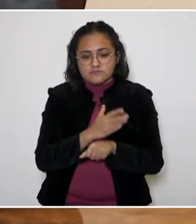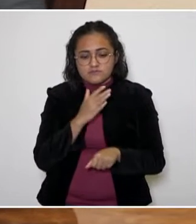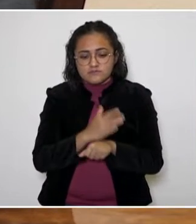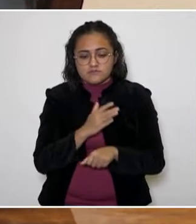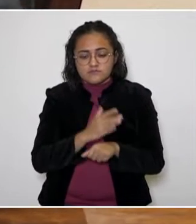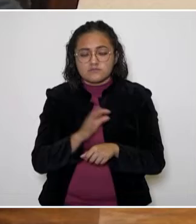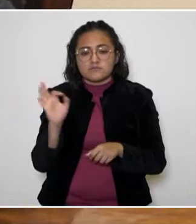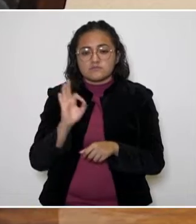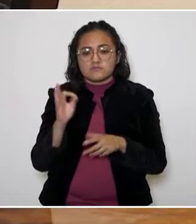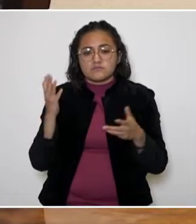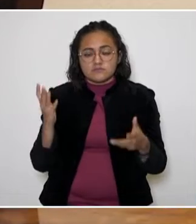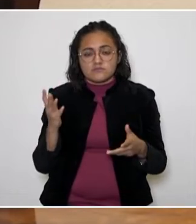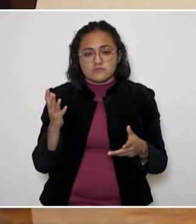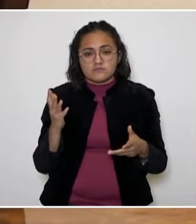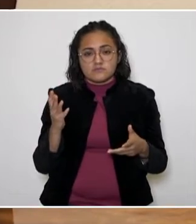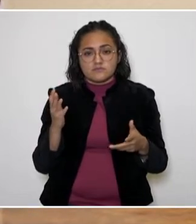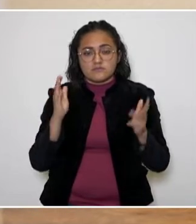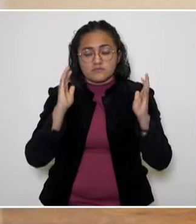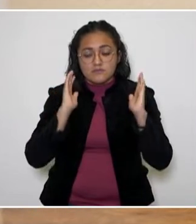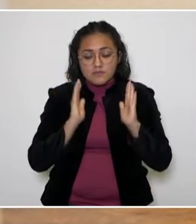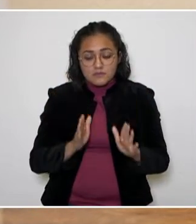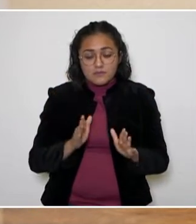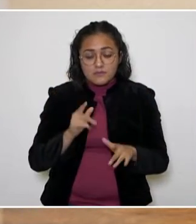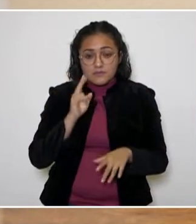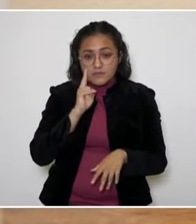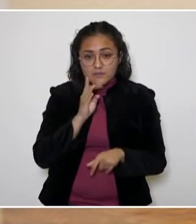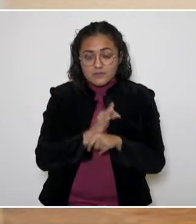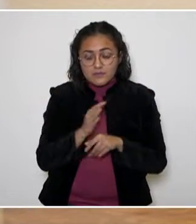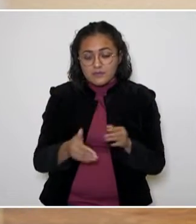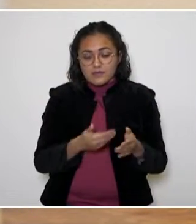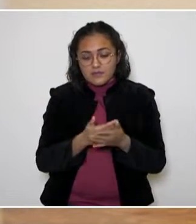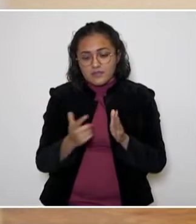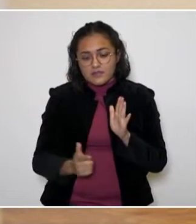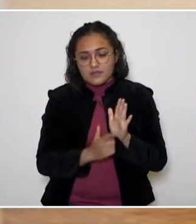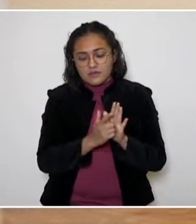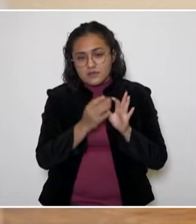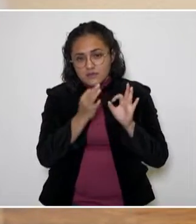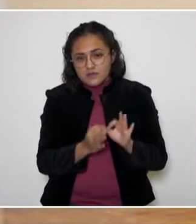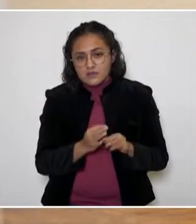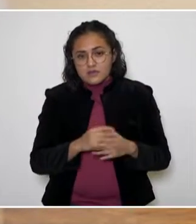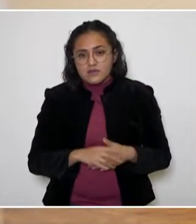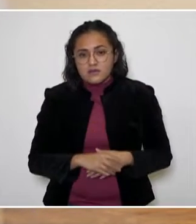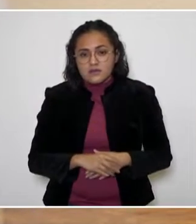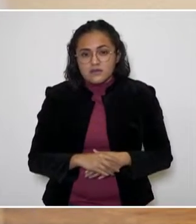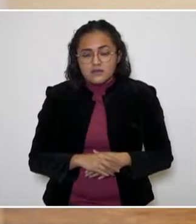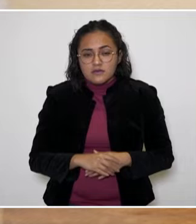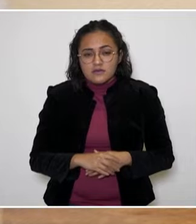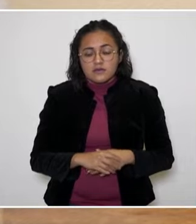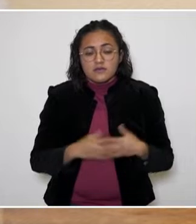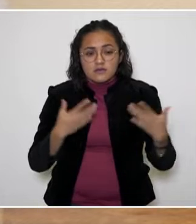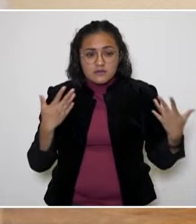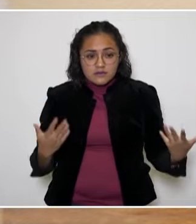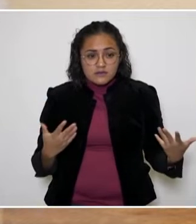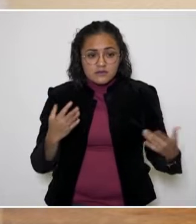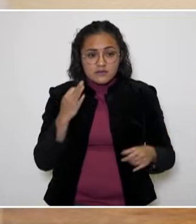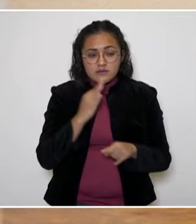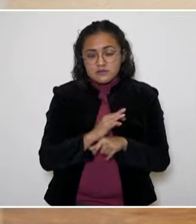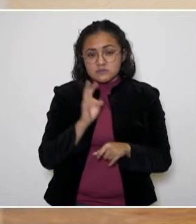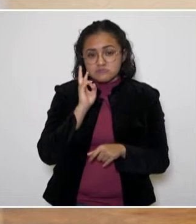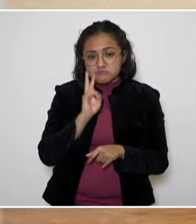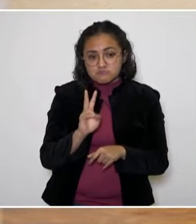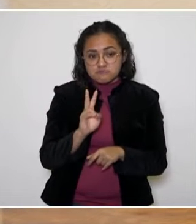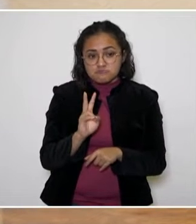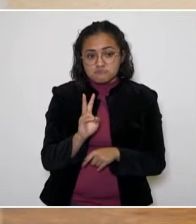que está prevista en esa propuesta de ley. Así tiene que verse.